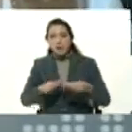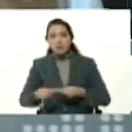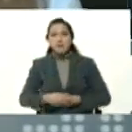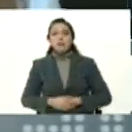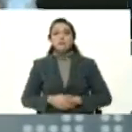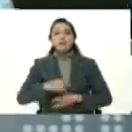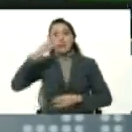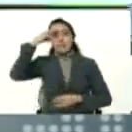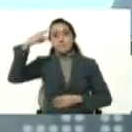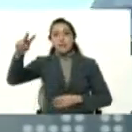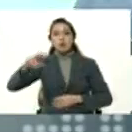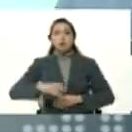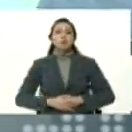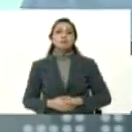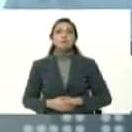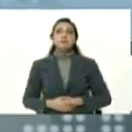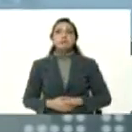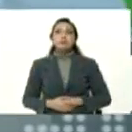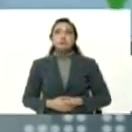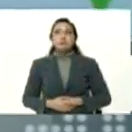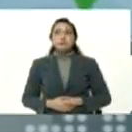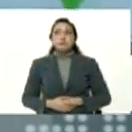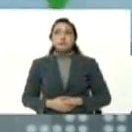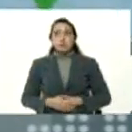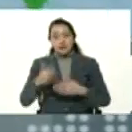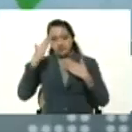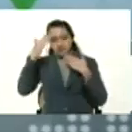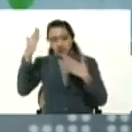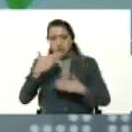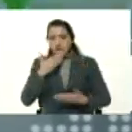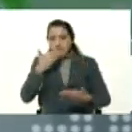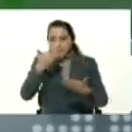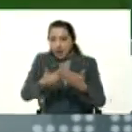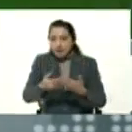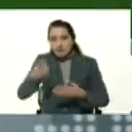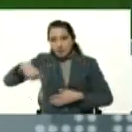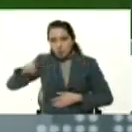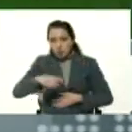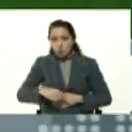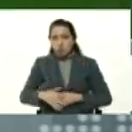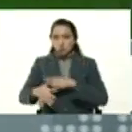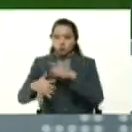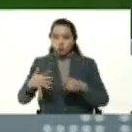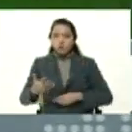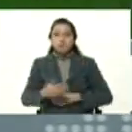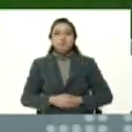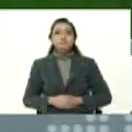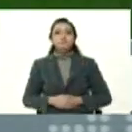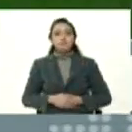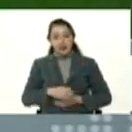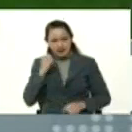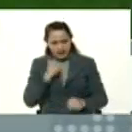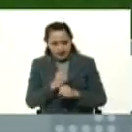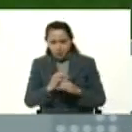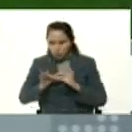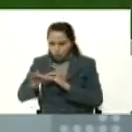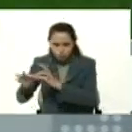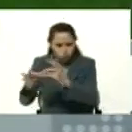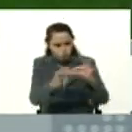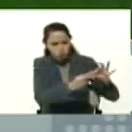debate. Bueno, nuestro saludo. Muchas gracias, Tibisay. Articulen,